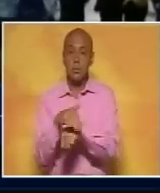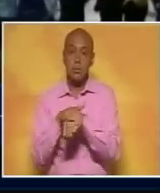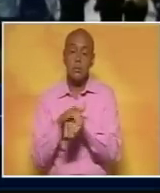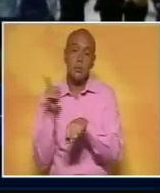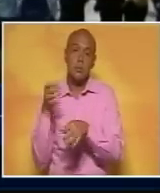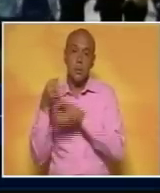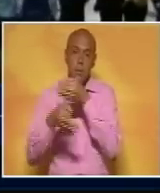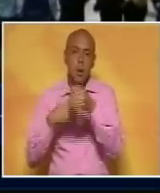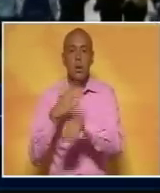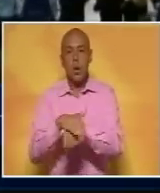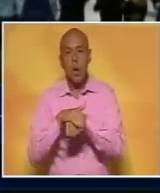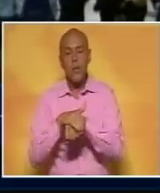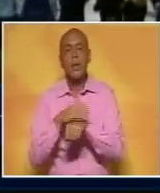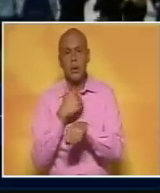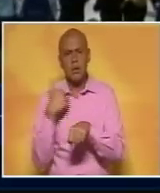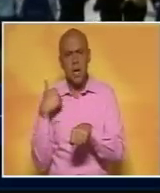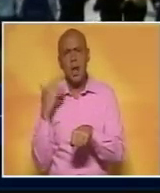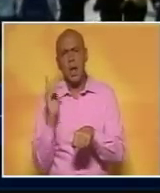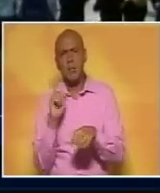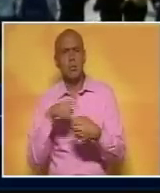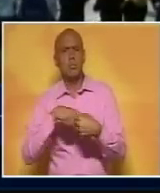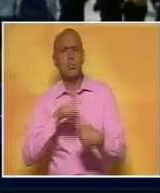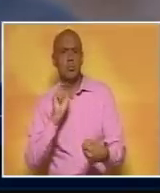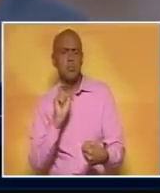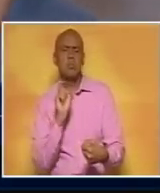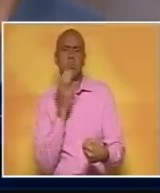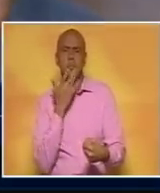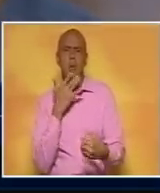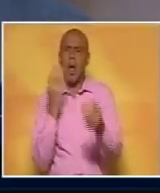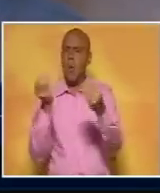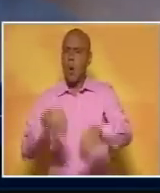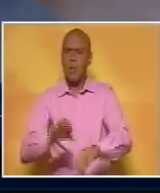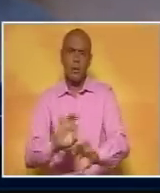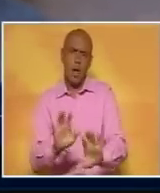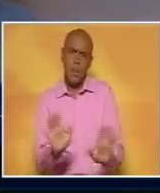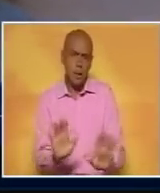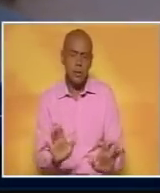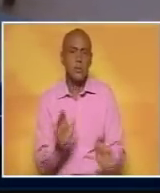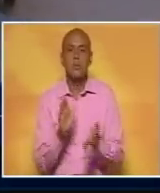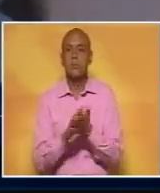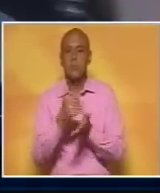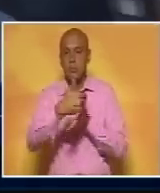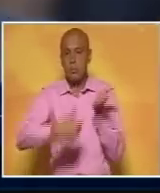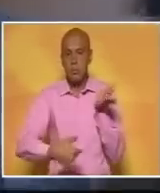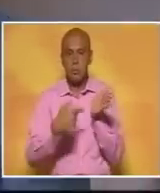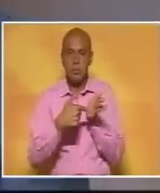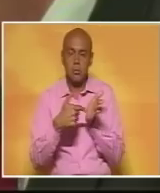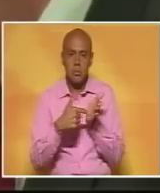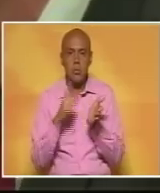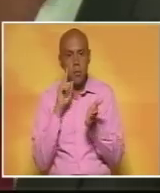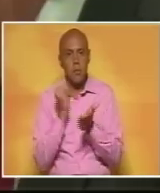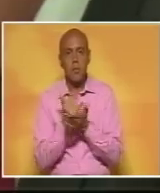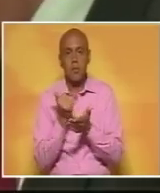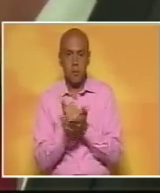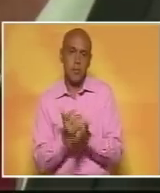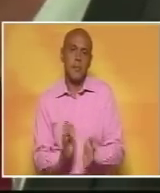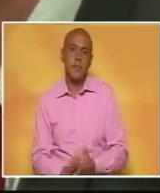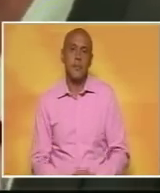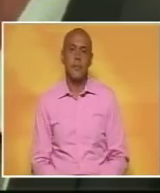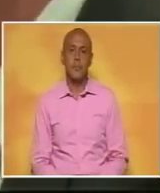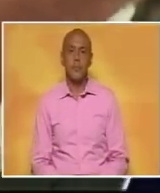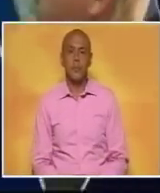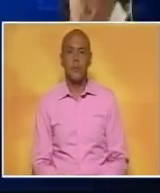está preparado para salir del bloque comunitario sin acuerdo, al dar a conocer un documento sobre los preparativos para un Brexit duro.